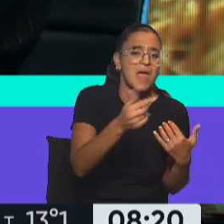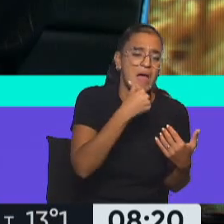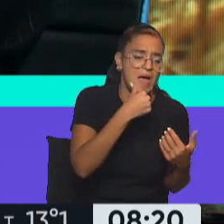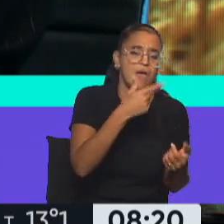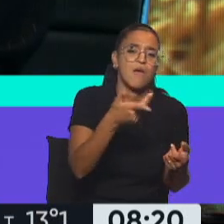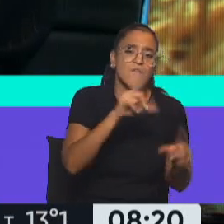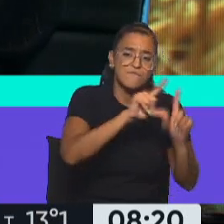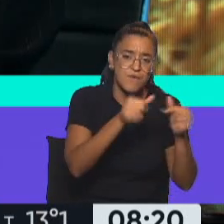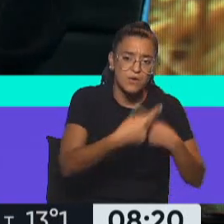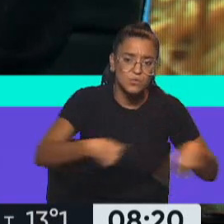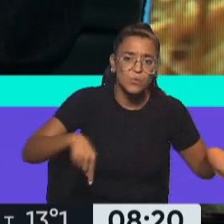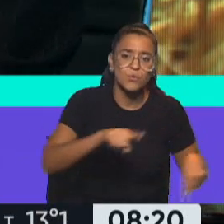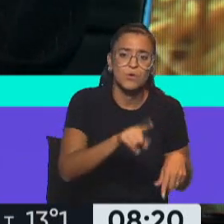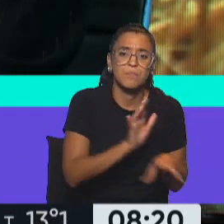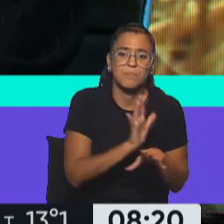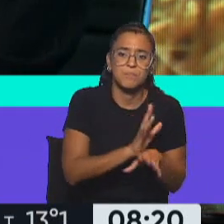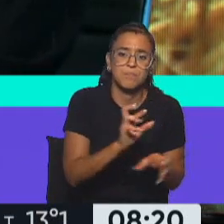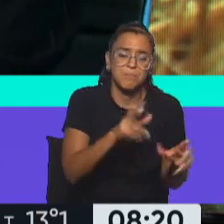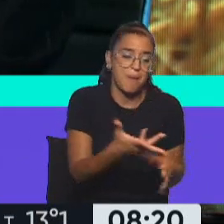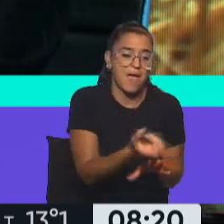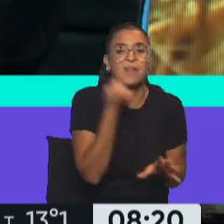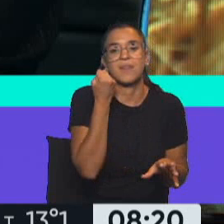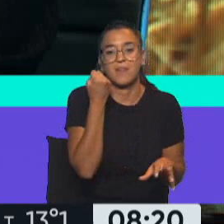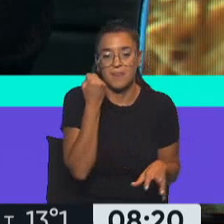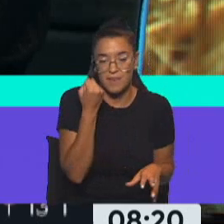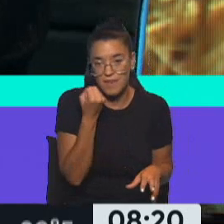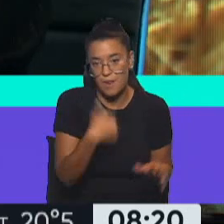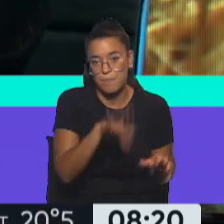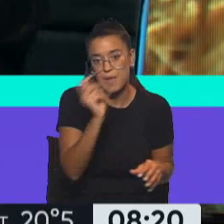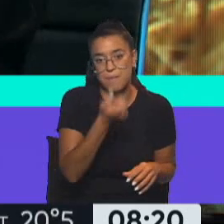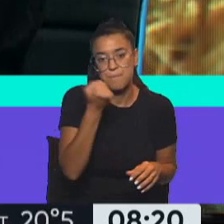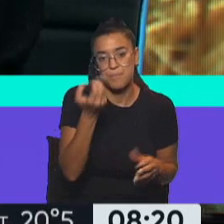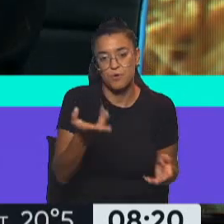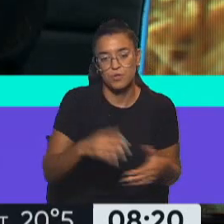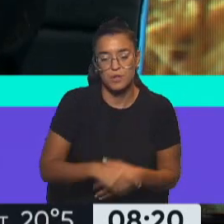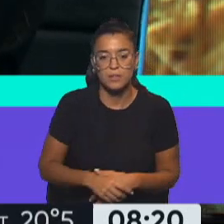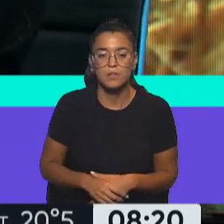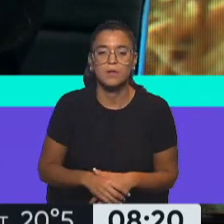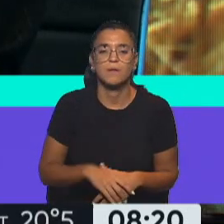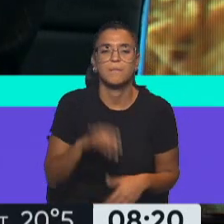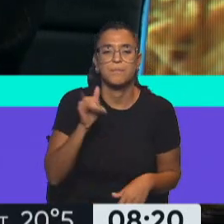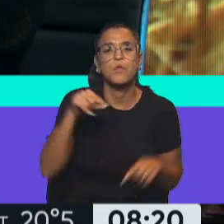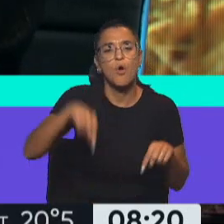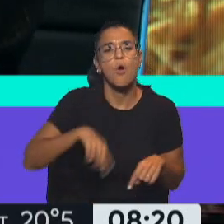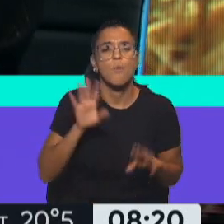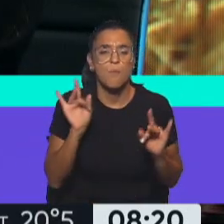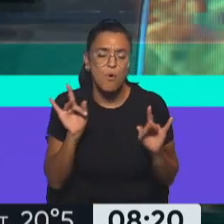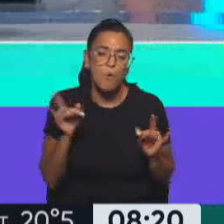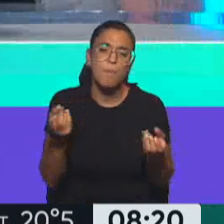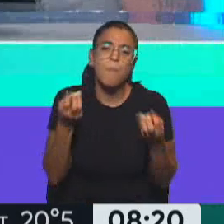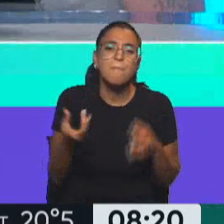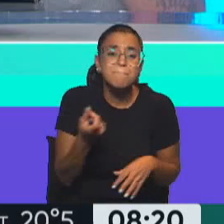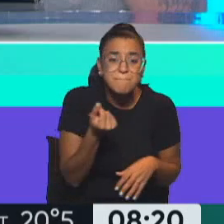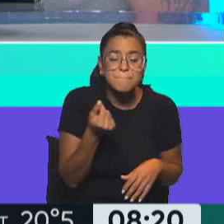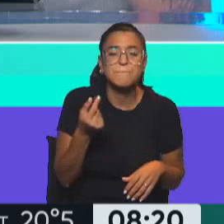vender factura, te conviene vender... Es el atractivo, claro, es el que te invita a entrar. El pan es como lo fácil, tenemos un cigarrillo en el kiosco, ¿no? Hoy está bastante complicado porque ya no tiene un